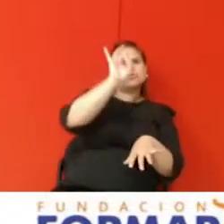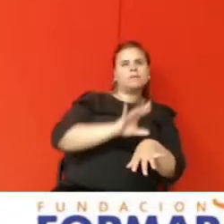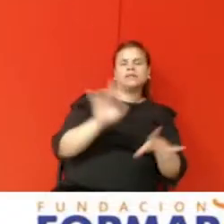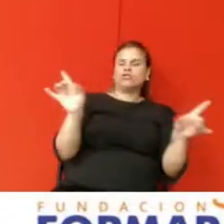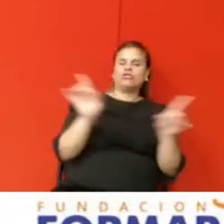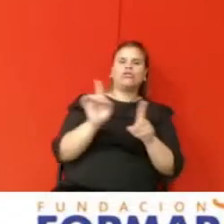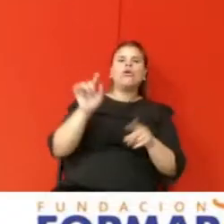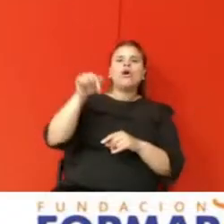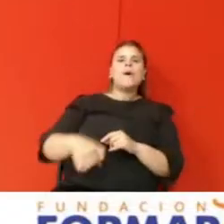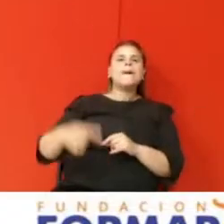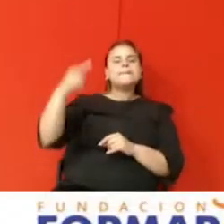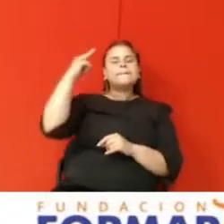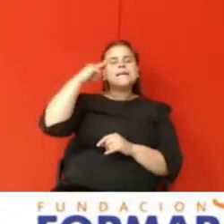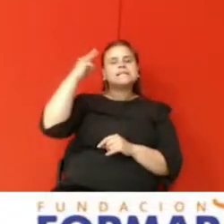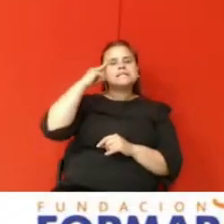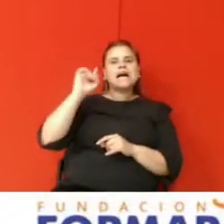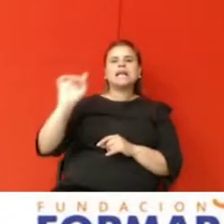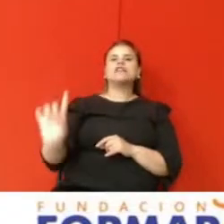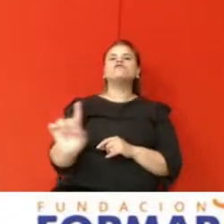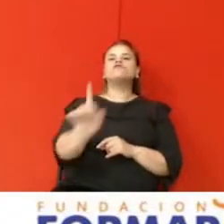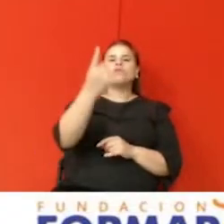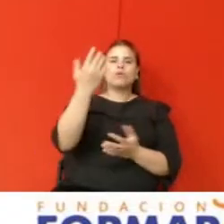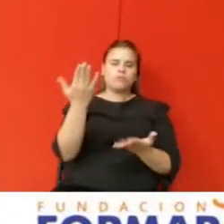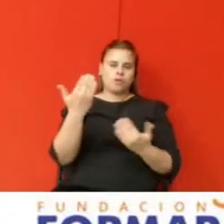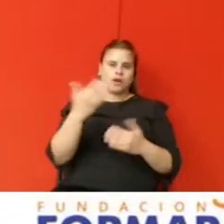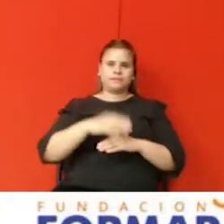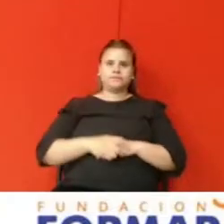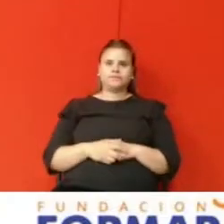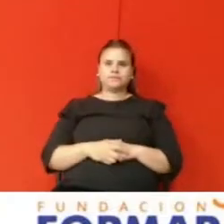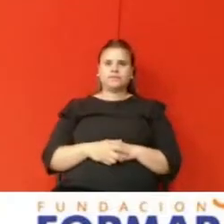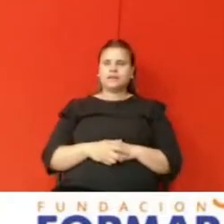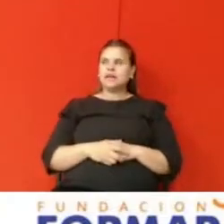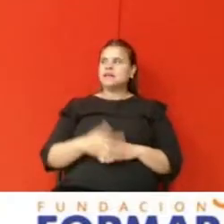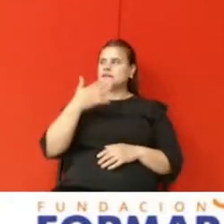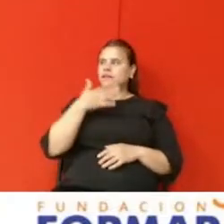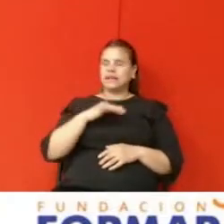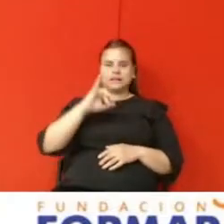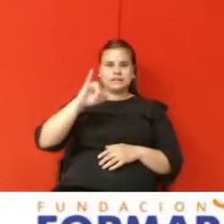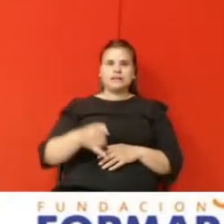la autonomía que tiene la persona mayor. ¿Es así, no, Aide? Sí.